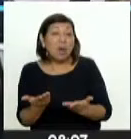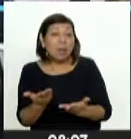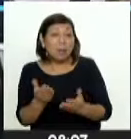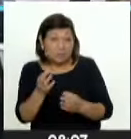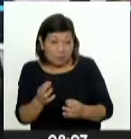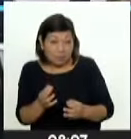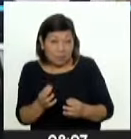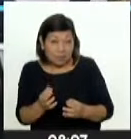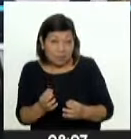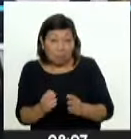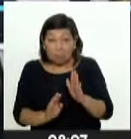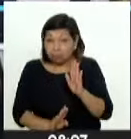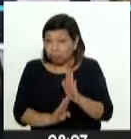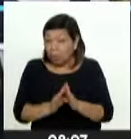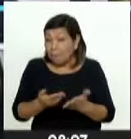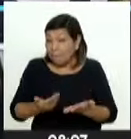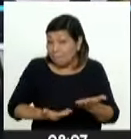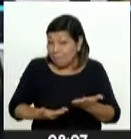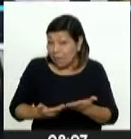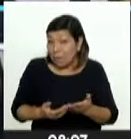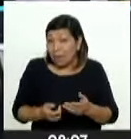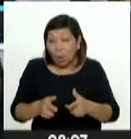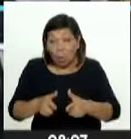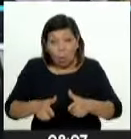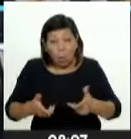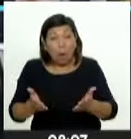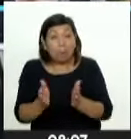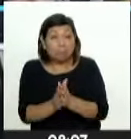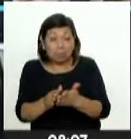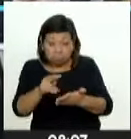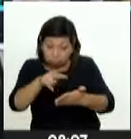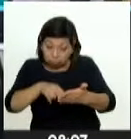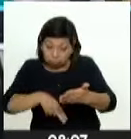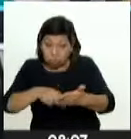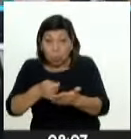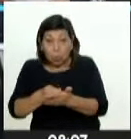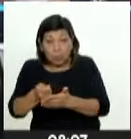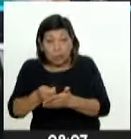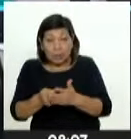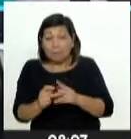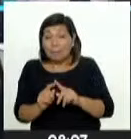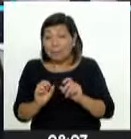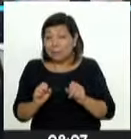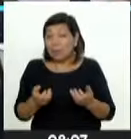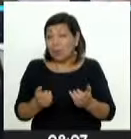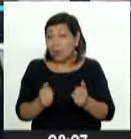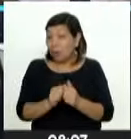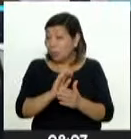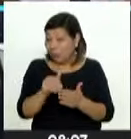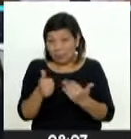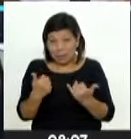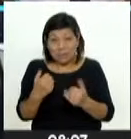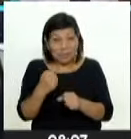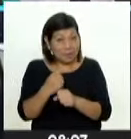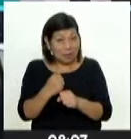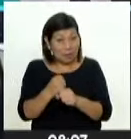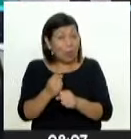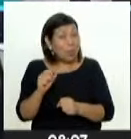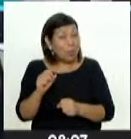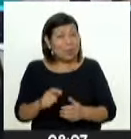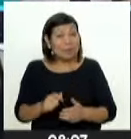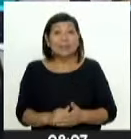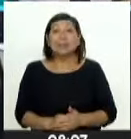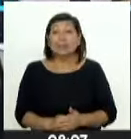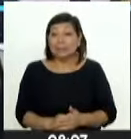es emprendedor, ver tu mercadería, tu almacén, tu registro de compras, tus boletas. Y con toda esa chamba, cuesta mucho el